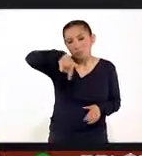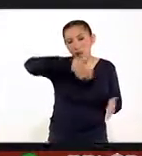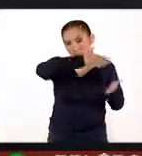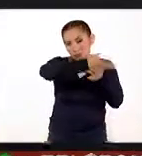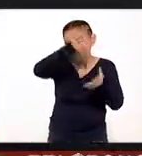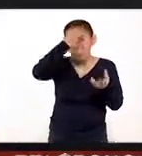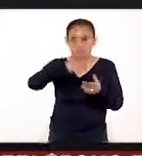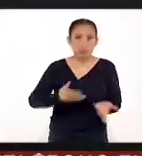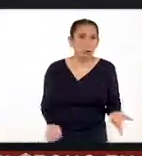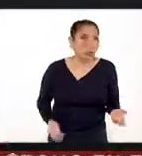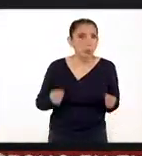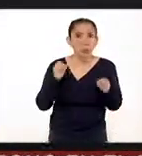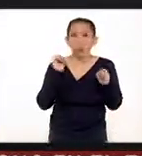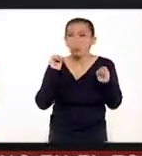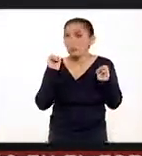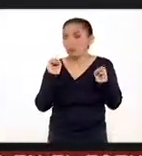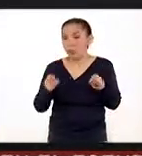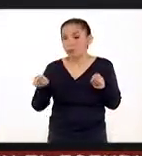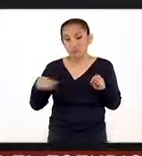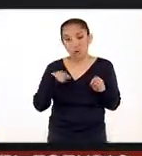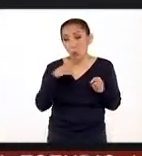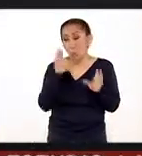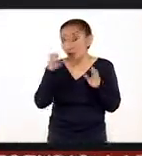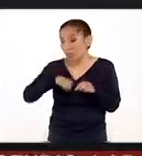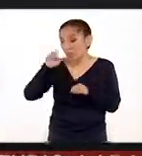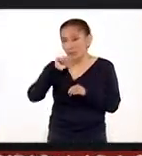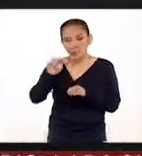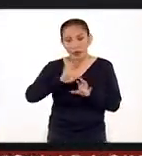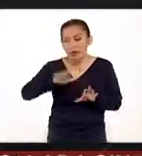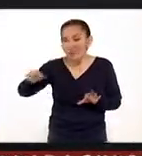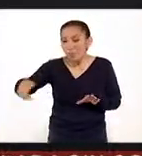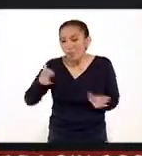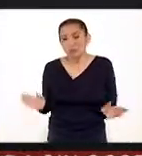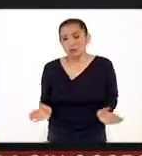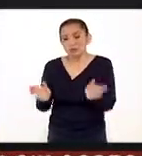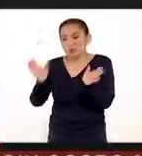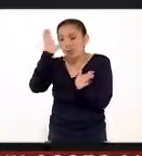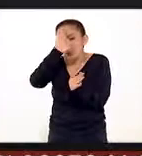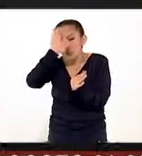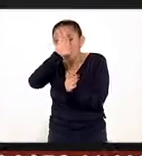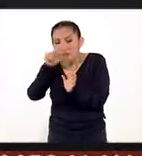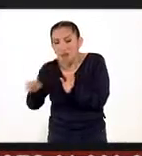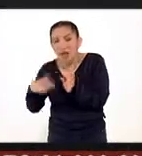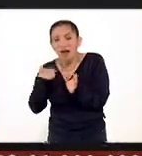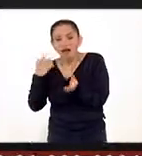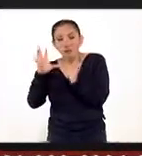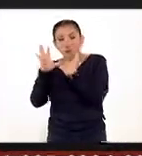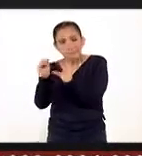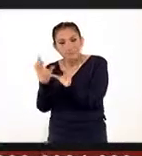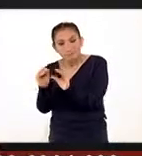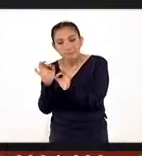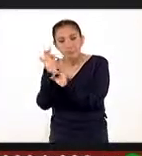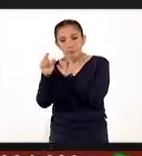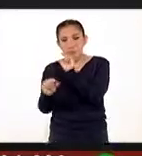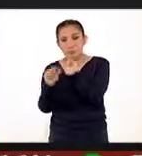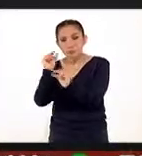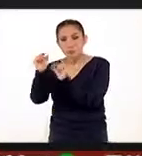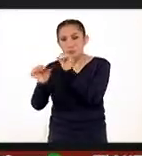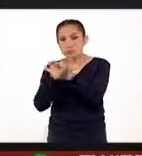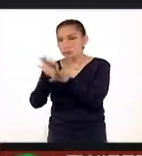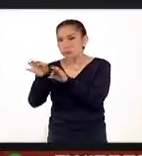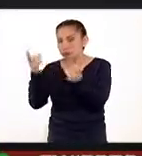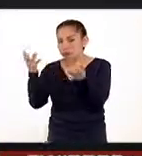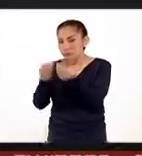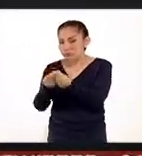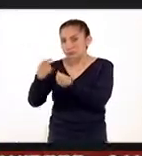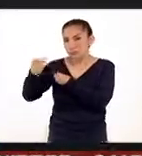prepa lo vas a aprender, o eso no es para tu edad. No, hay que incentivar esa curiosidad, hay que formarla y sistemáticamente trabajar con